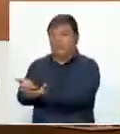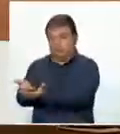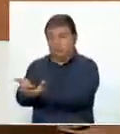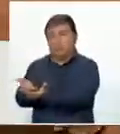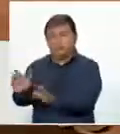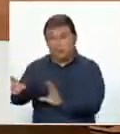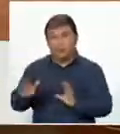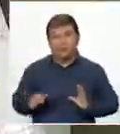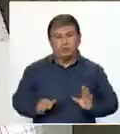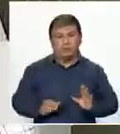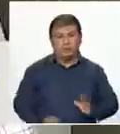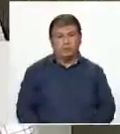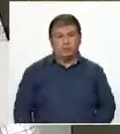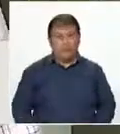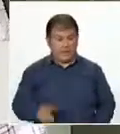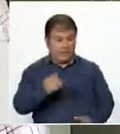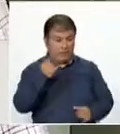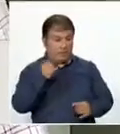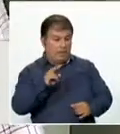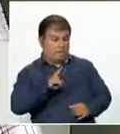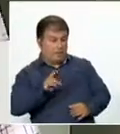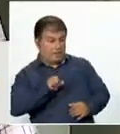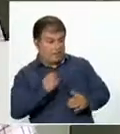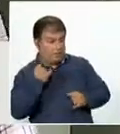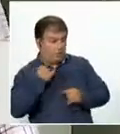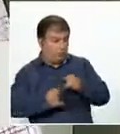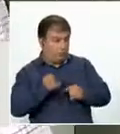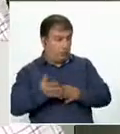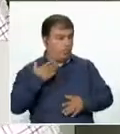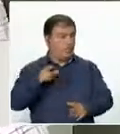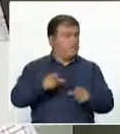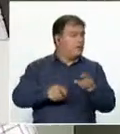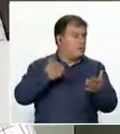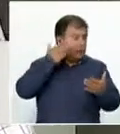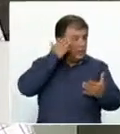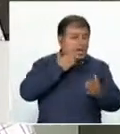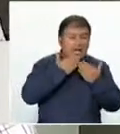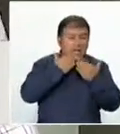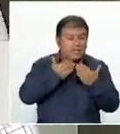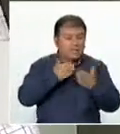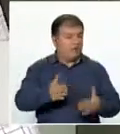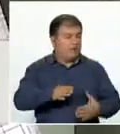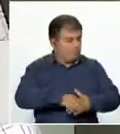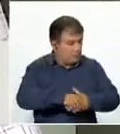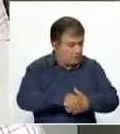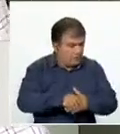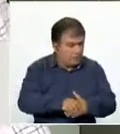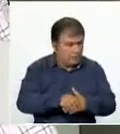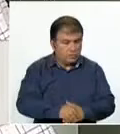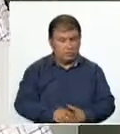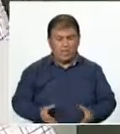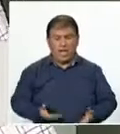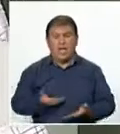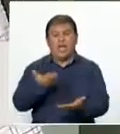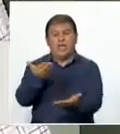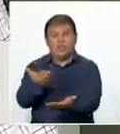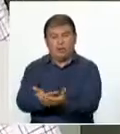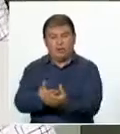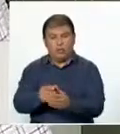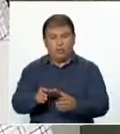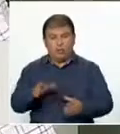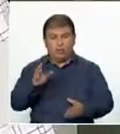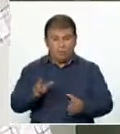entregó. Este fin de semana en la estación central, una usuaria a la cual le agradecemos y felicitamos, hizo entrega de